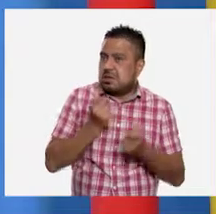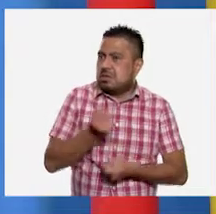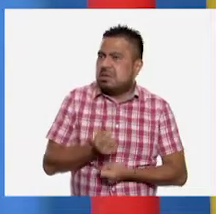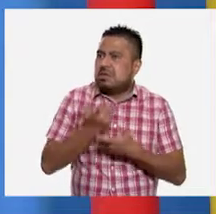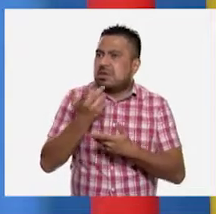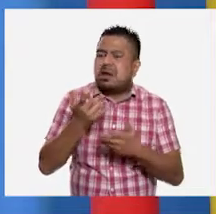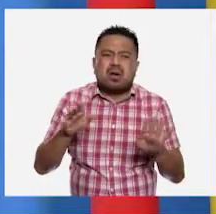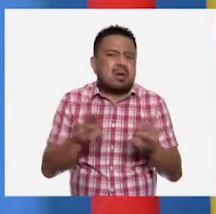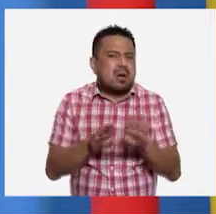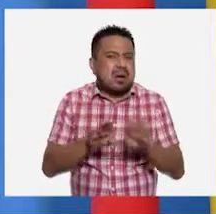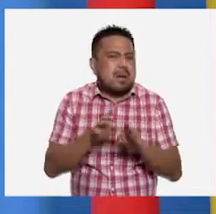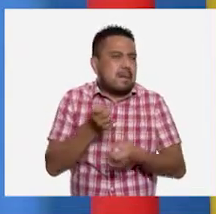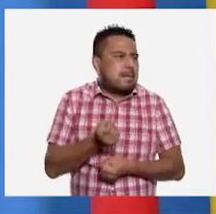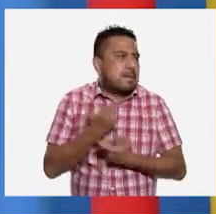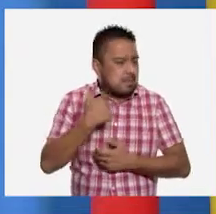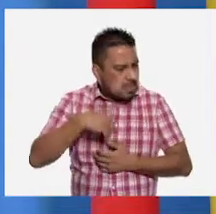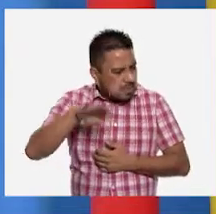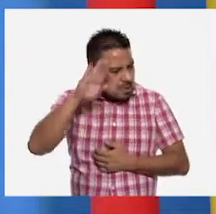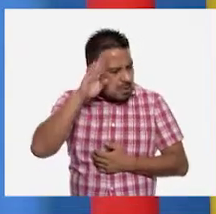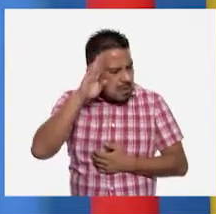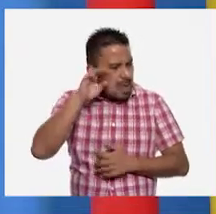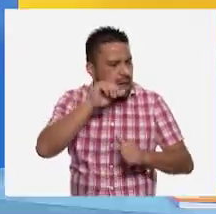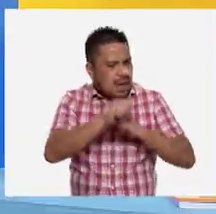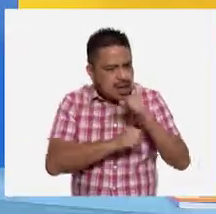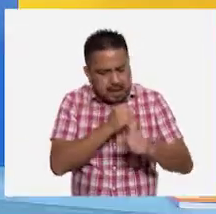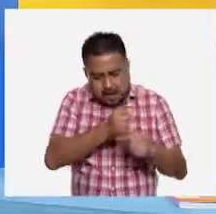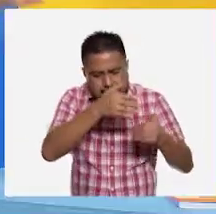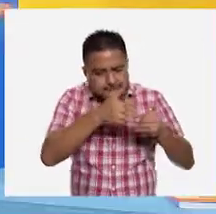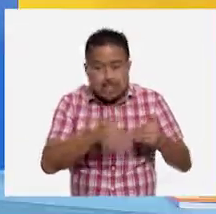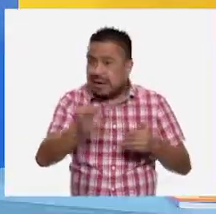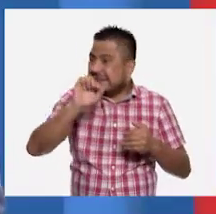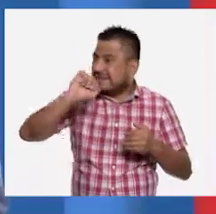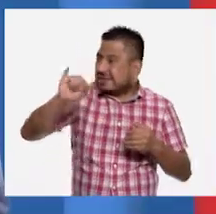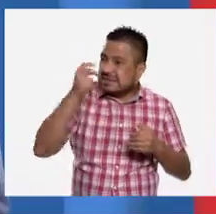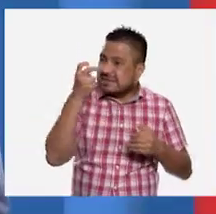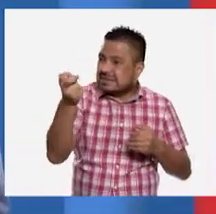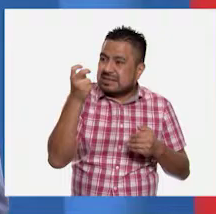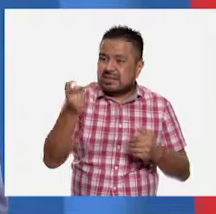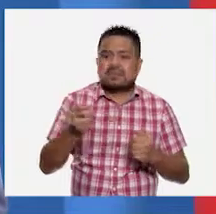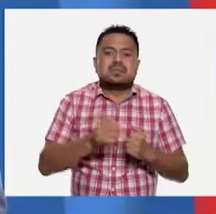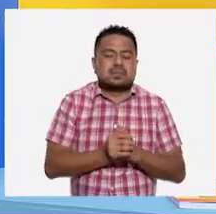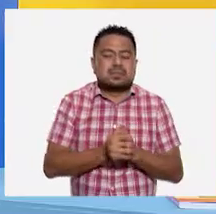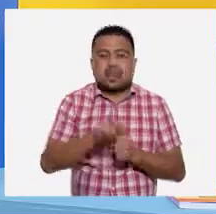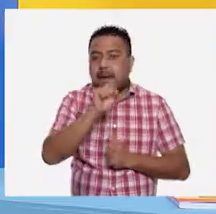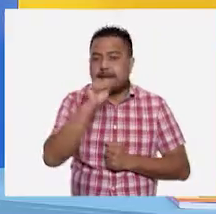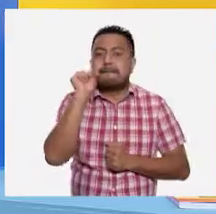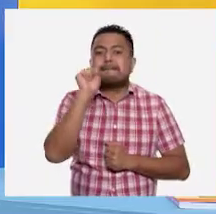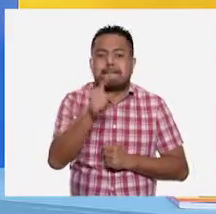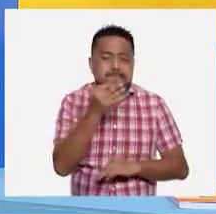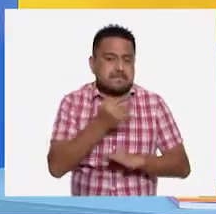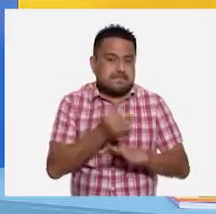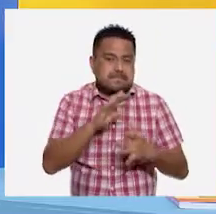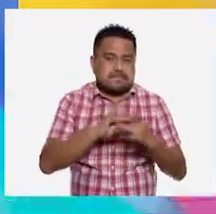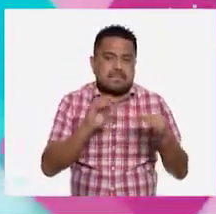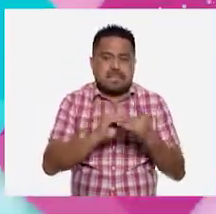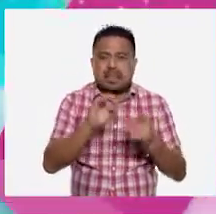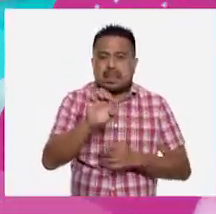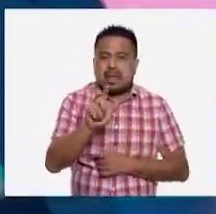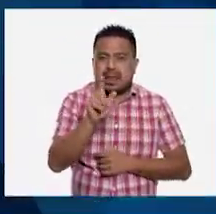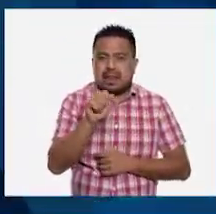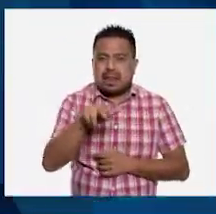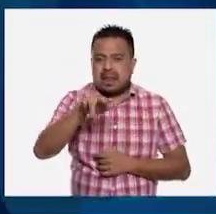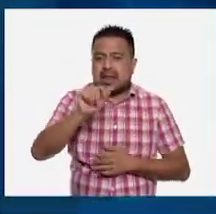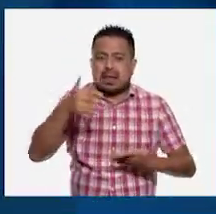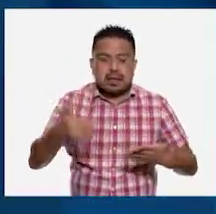el vehículo para expresar el pensamiento de una época. ¡Eso! ¡Así es! También vamos a hablar de Elena Poniatowska,